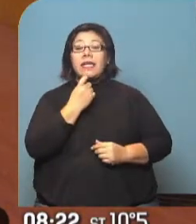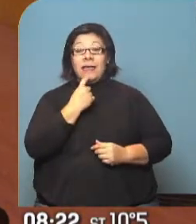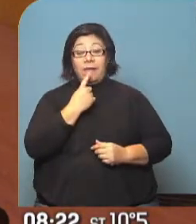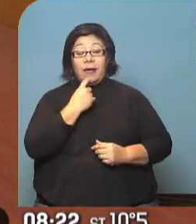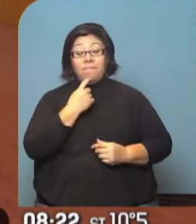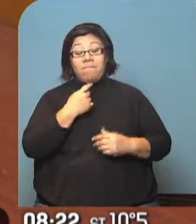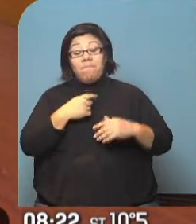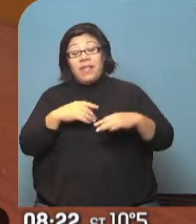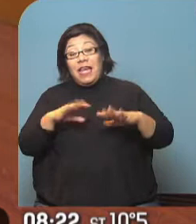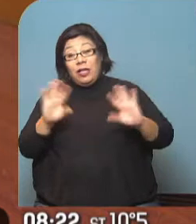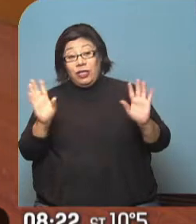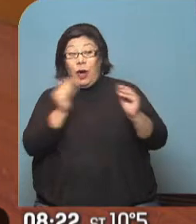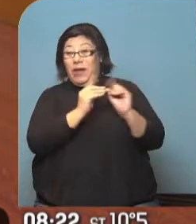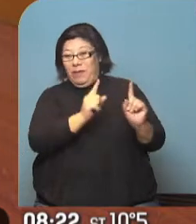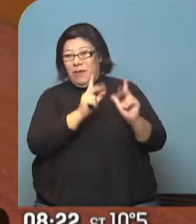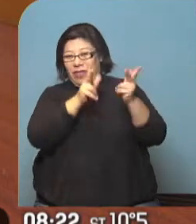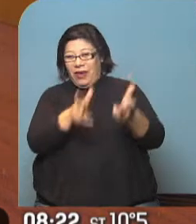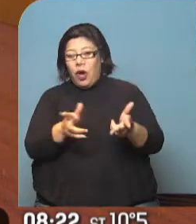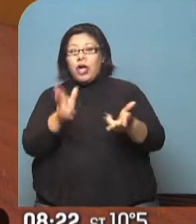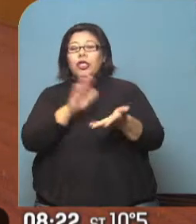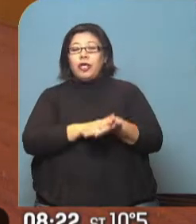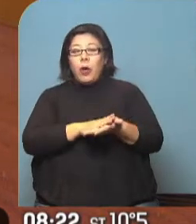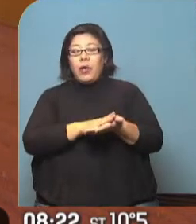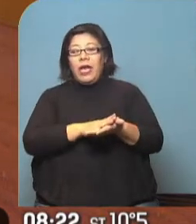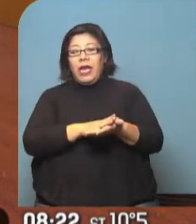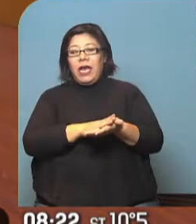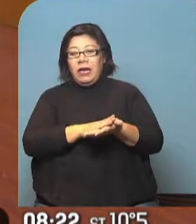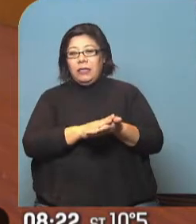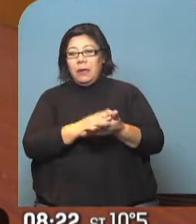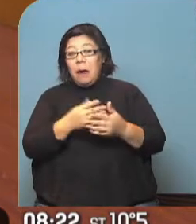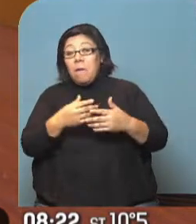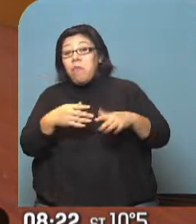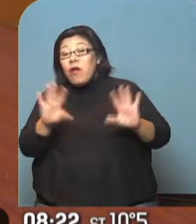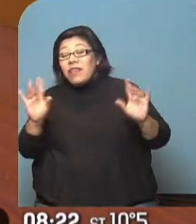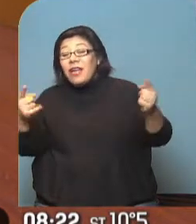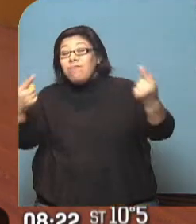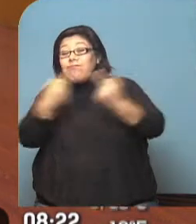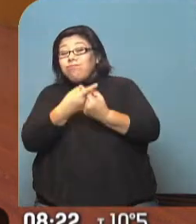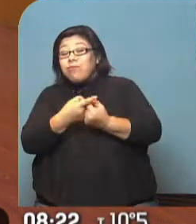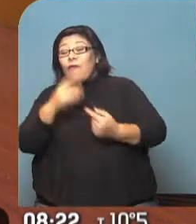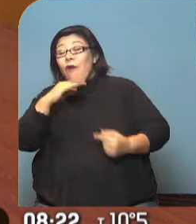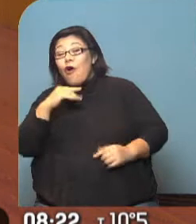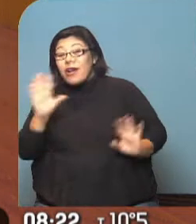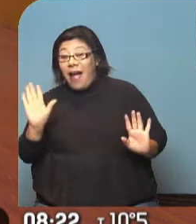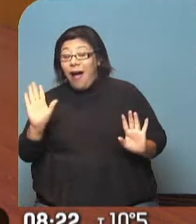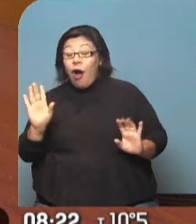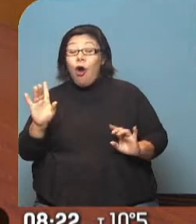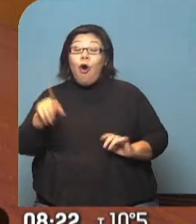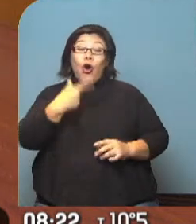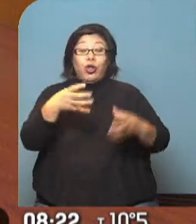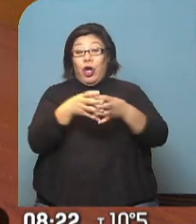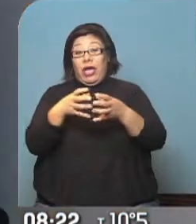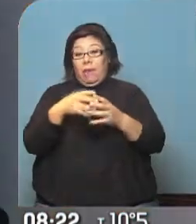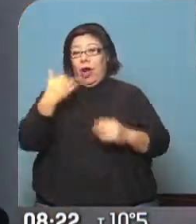puertas, obviamente, como decía Alejandro, bien redactado en títulos, le puede tocar Boca en su camino o algún que otro equipo argentino,